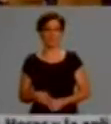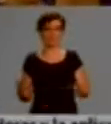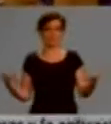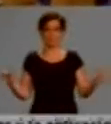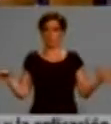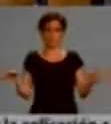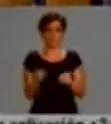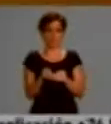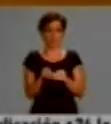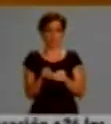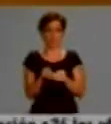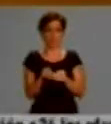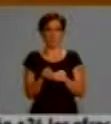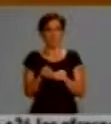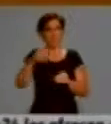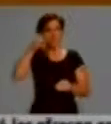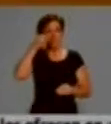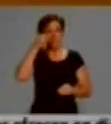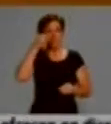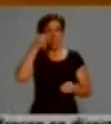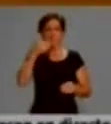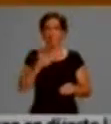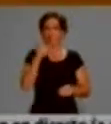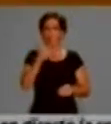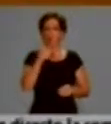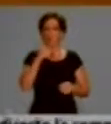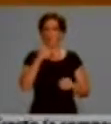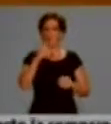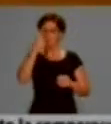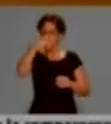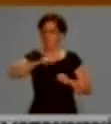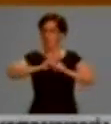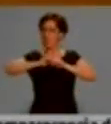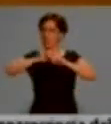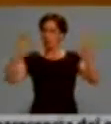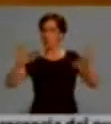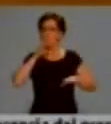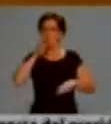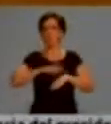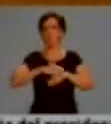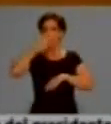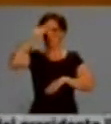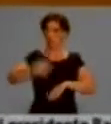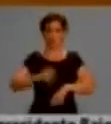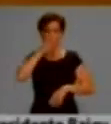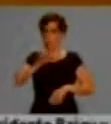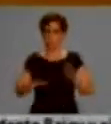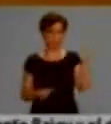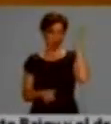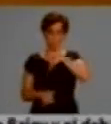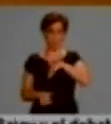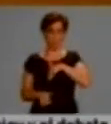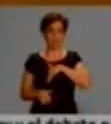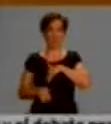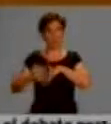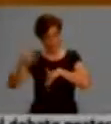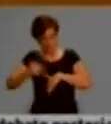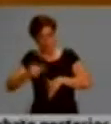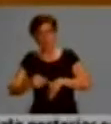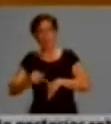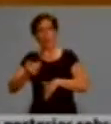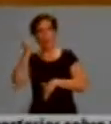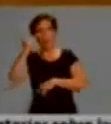En resumen, no existían motivos claros para creer en la acusación, y sí existían para pensar